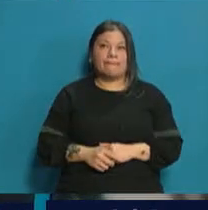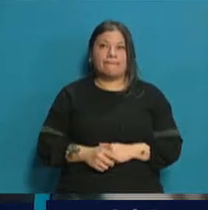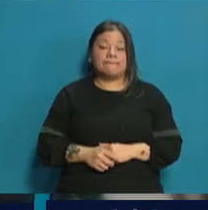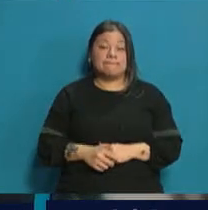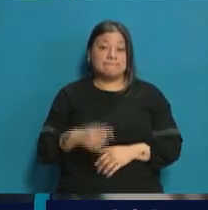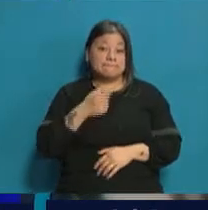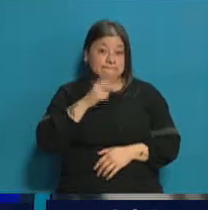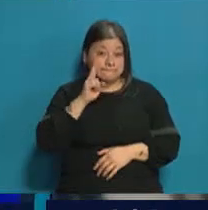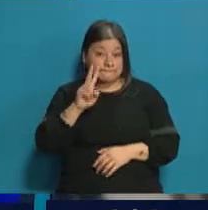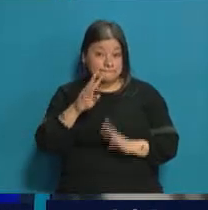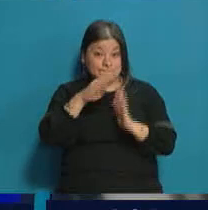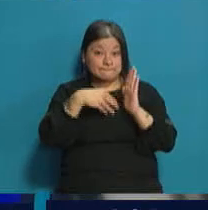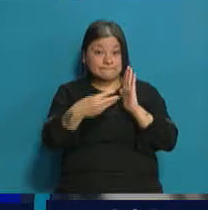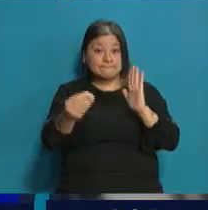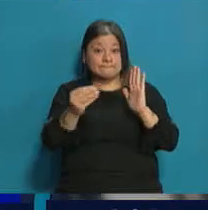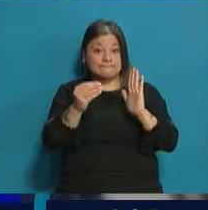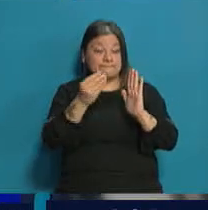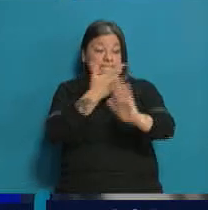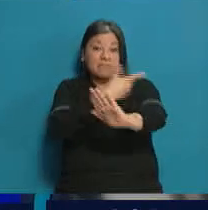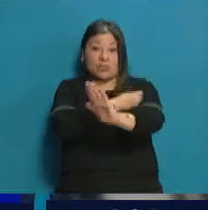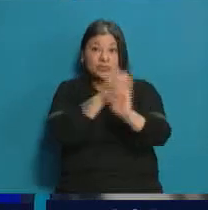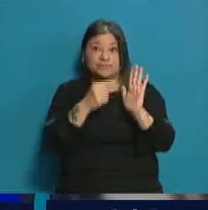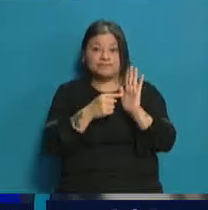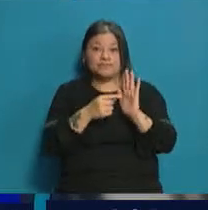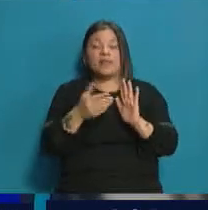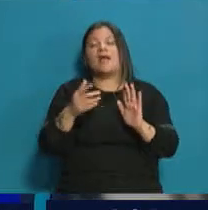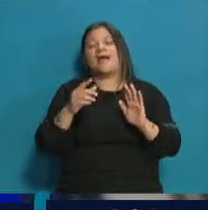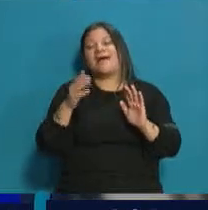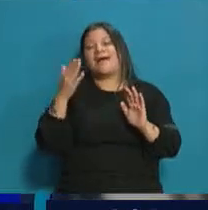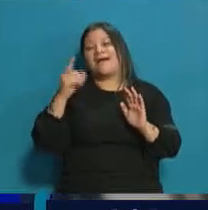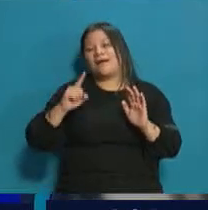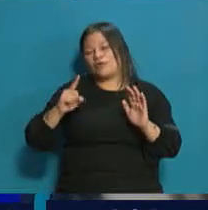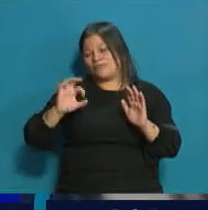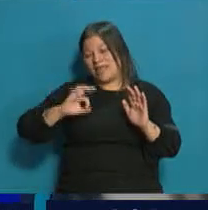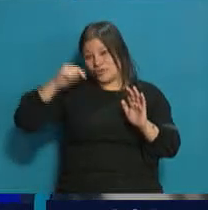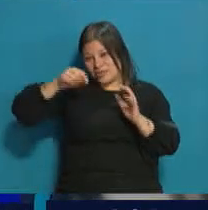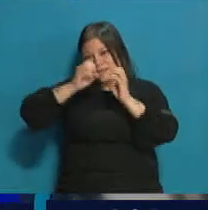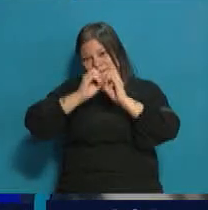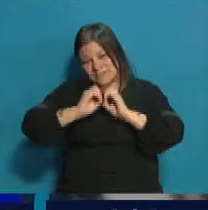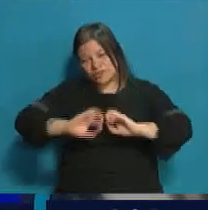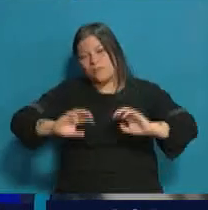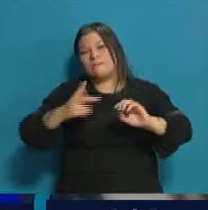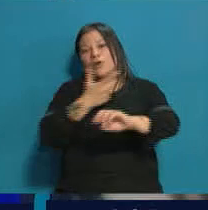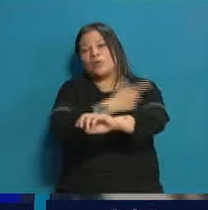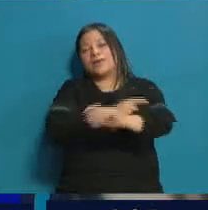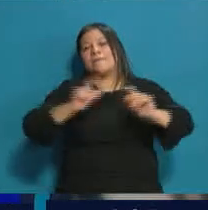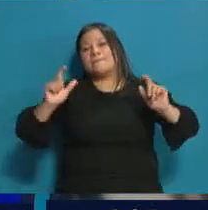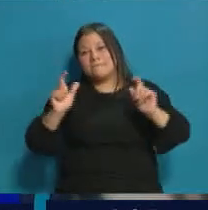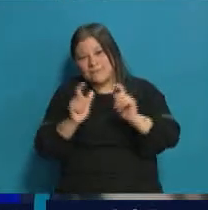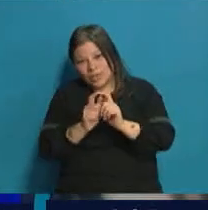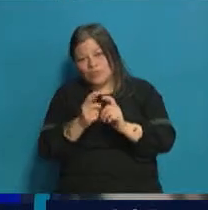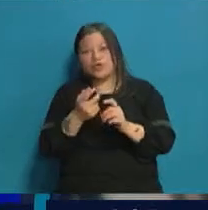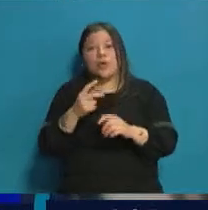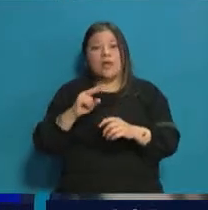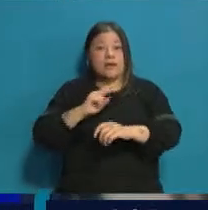cómo está el esquema? Bueno. Esquema que se simplificó a principio de año y es por eso que también ya no se habla de